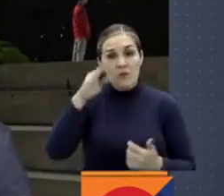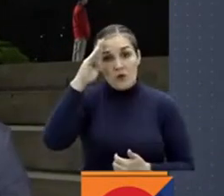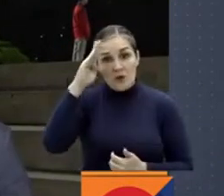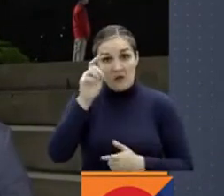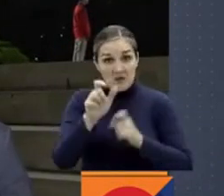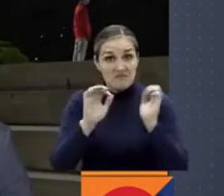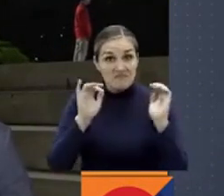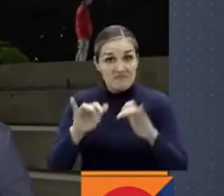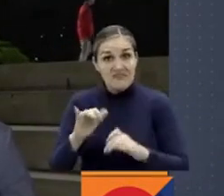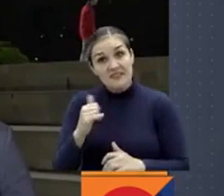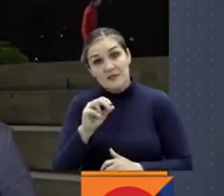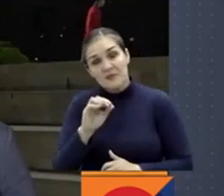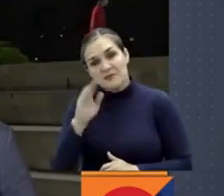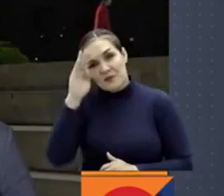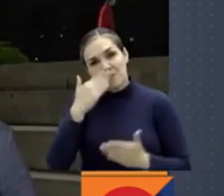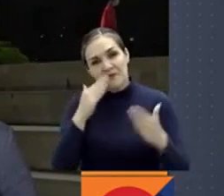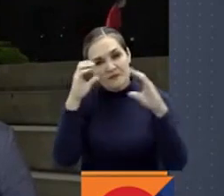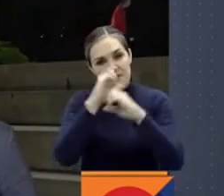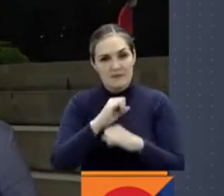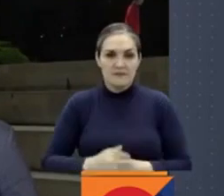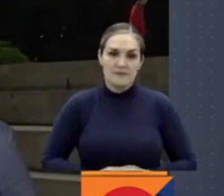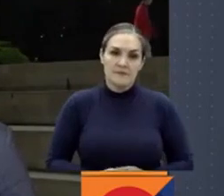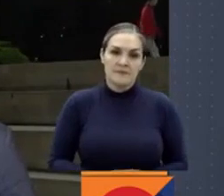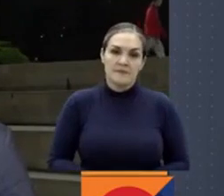turistas a la región? Buenas noches.